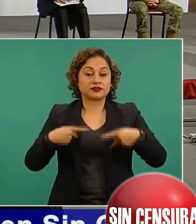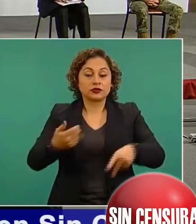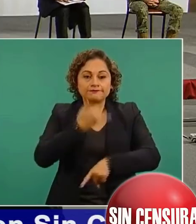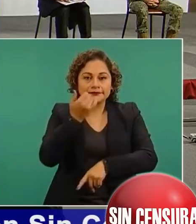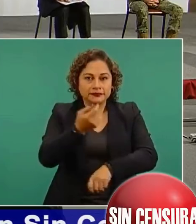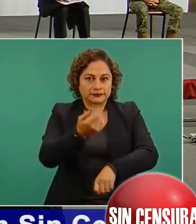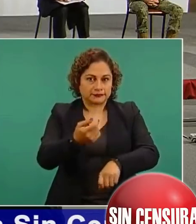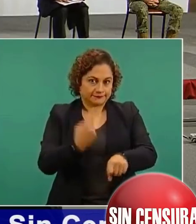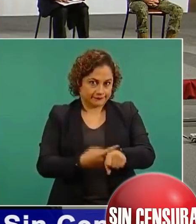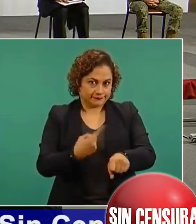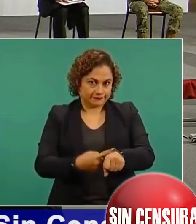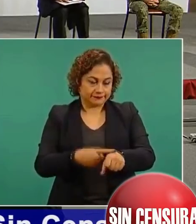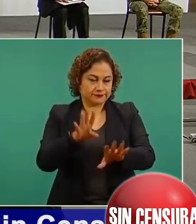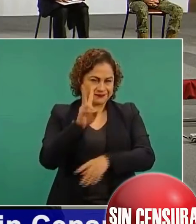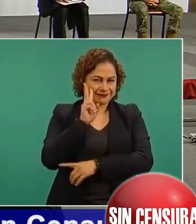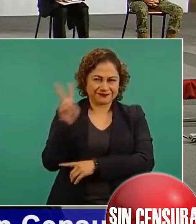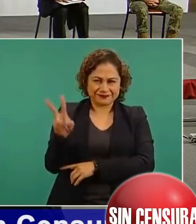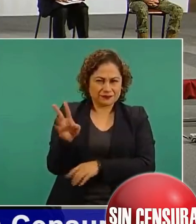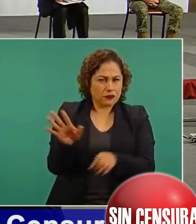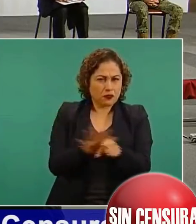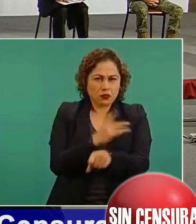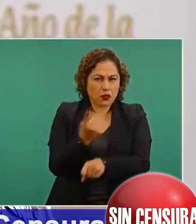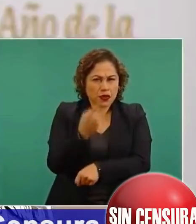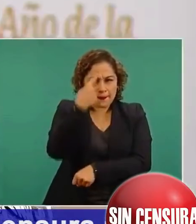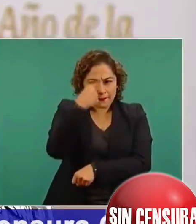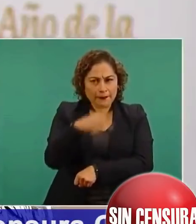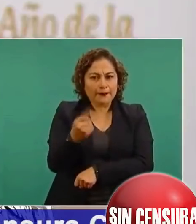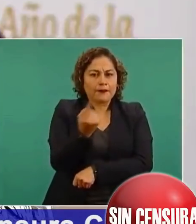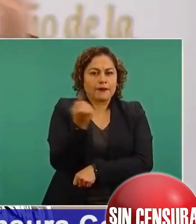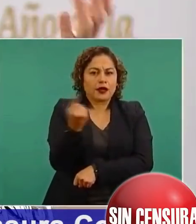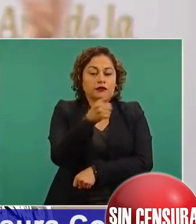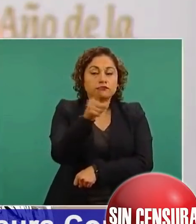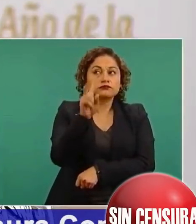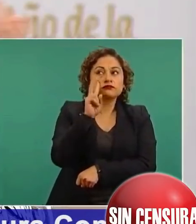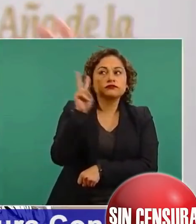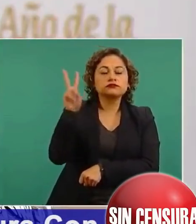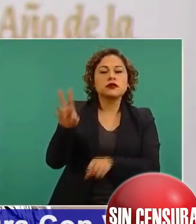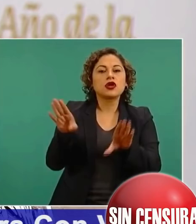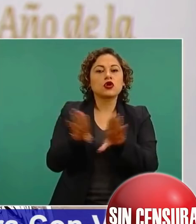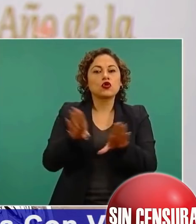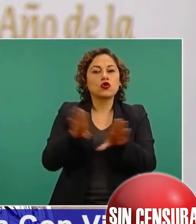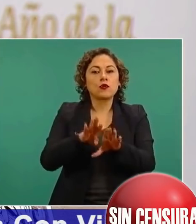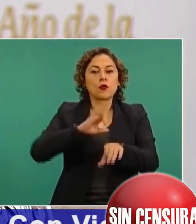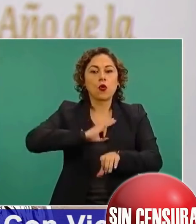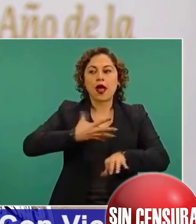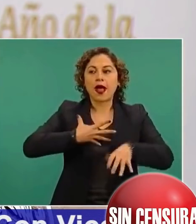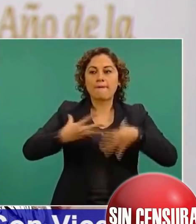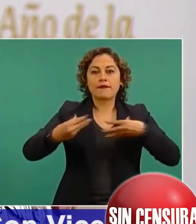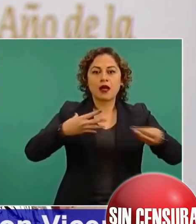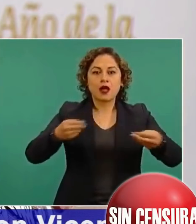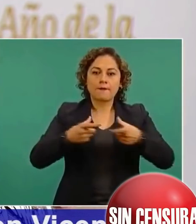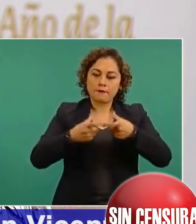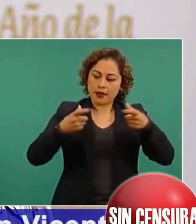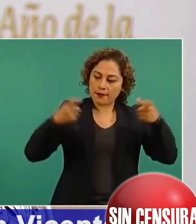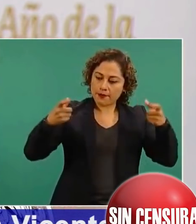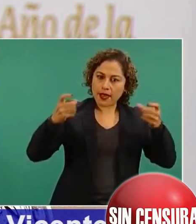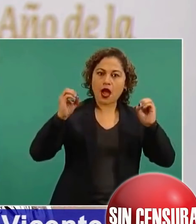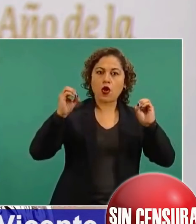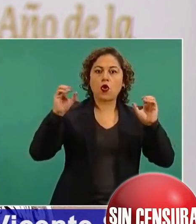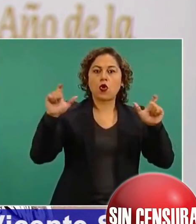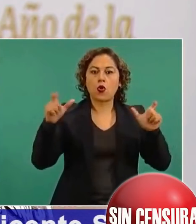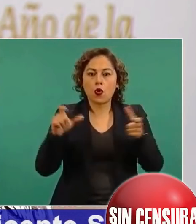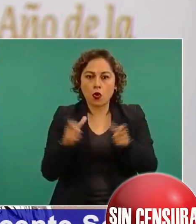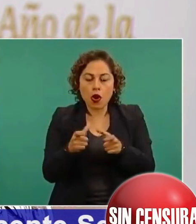curva es poder ver la perspectiva hacia dónde va la epidemia, si va subiendo, si va bajando o si está estable.